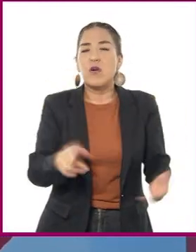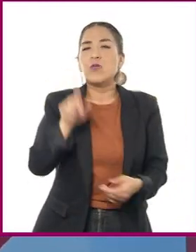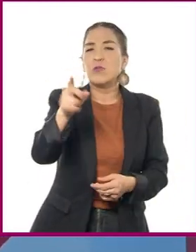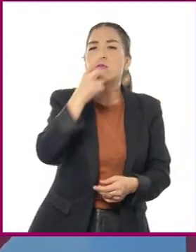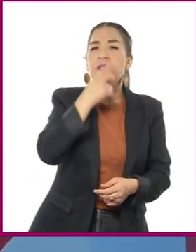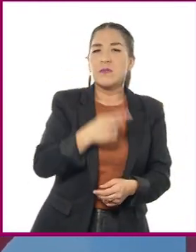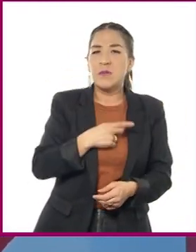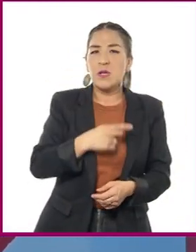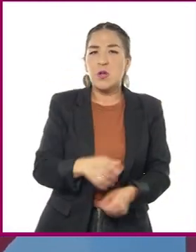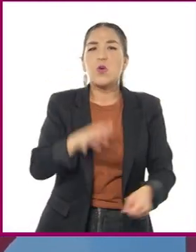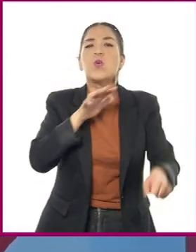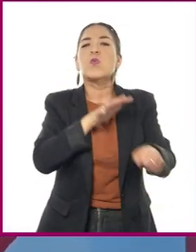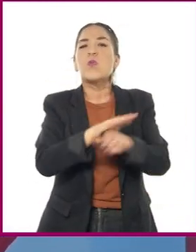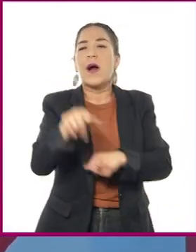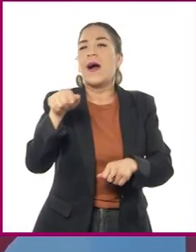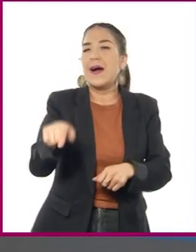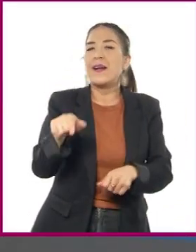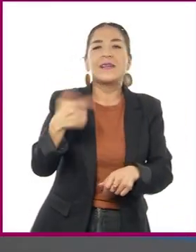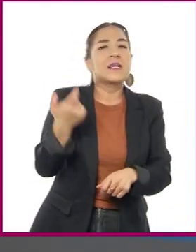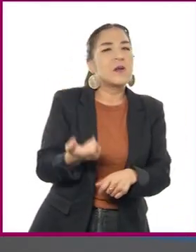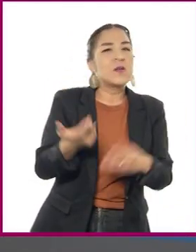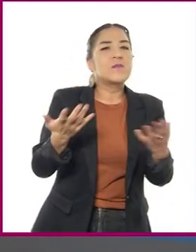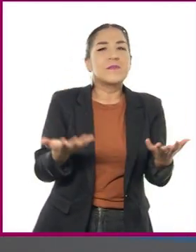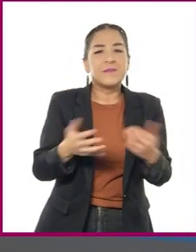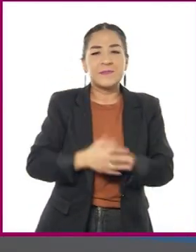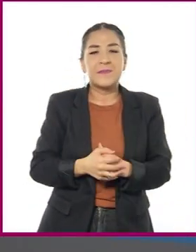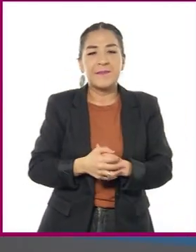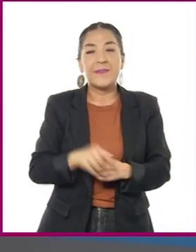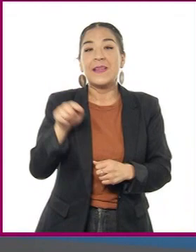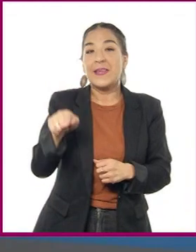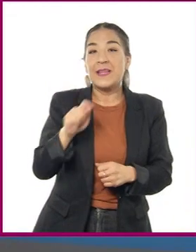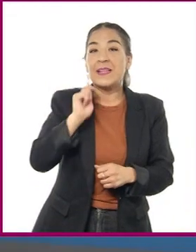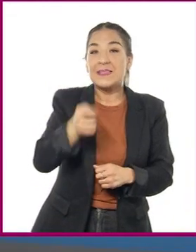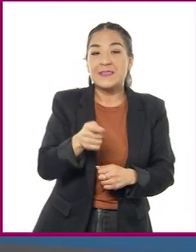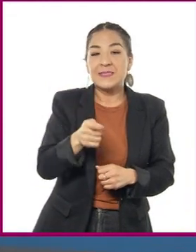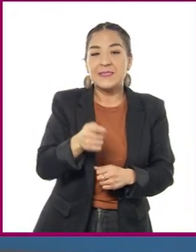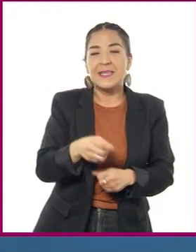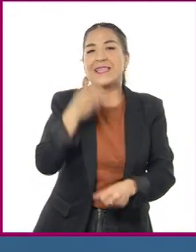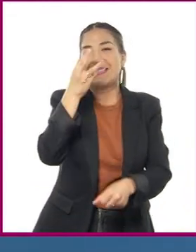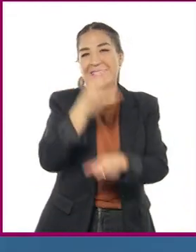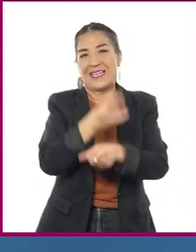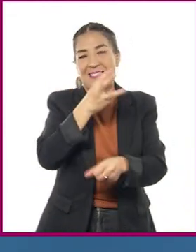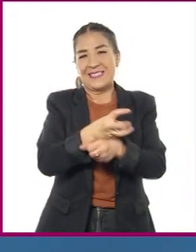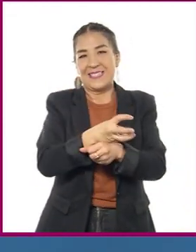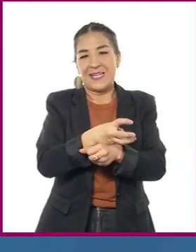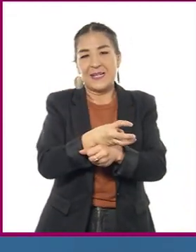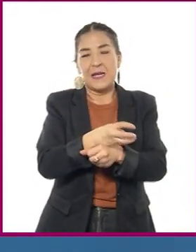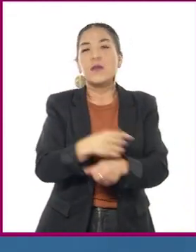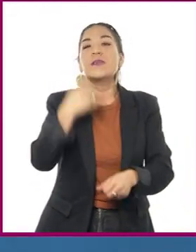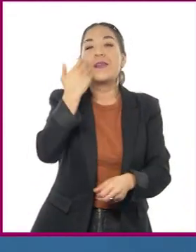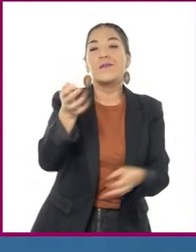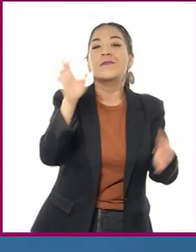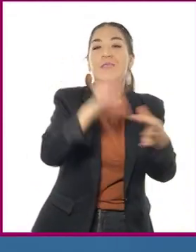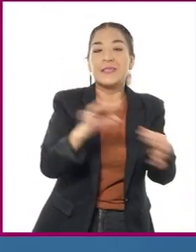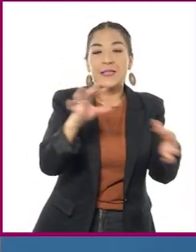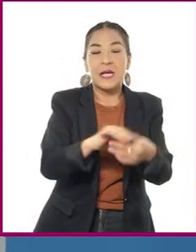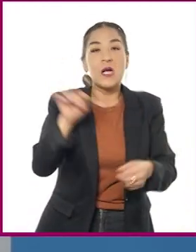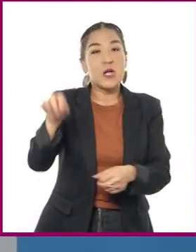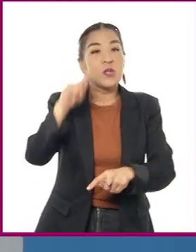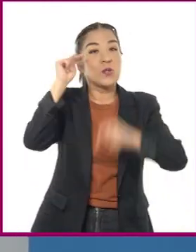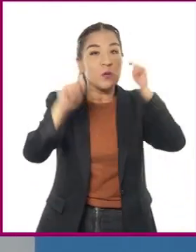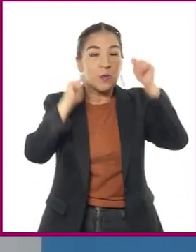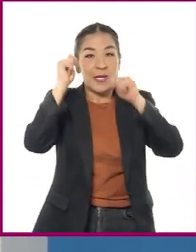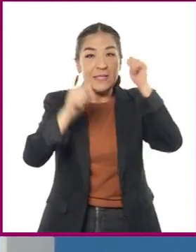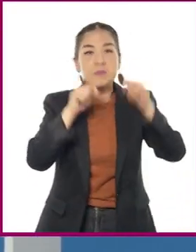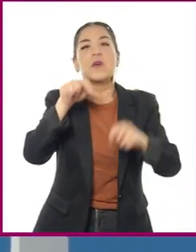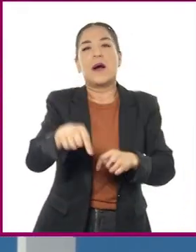qué sector económico pertenece? Pertenece al sector terciario. Y quiero comentar que el turismo es